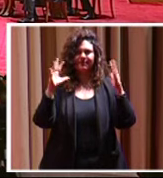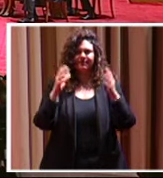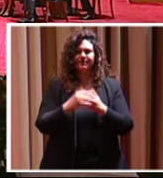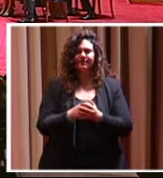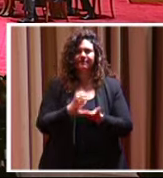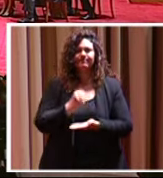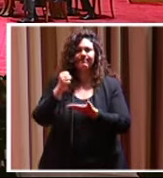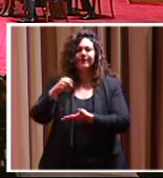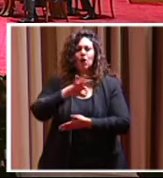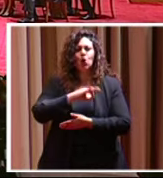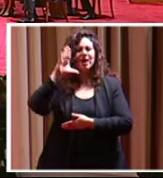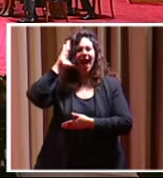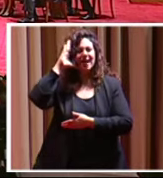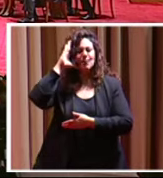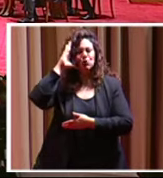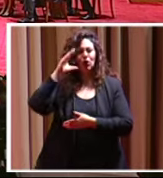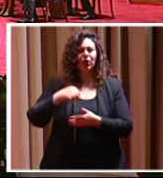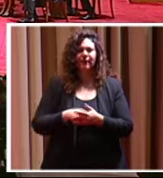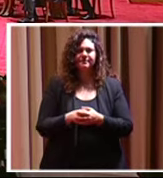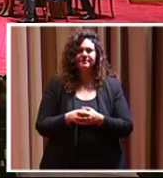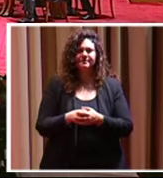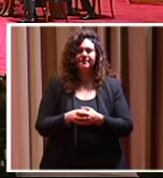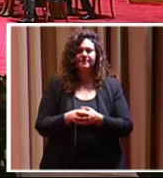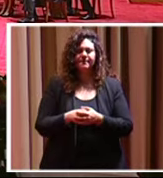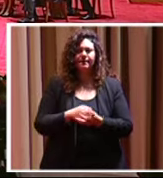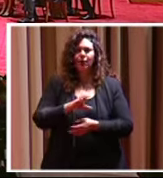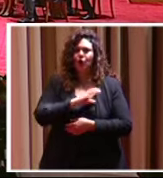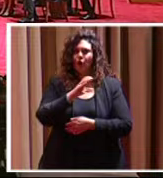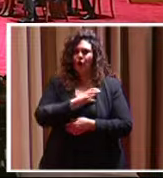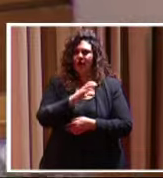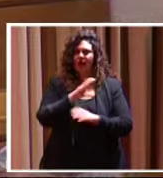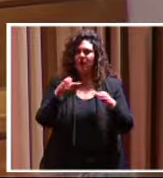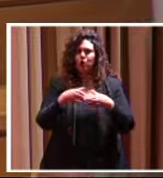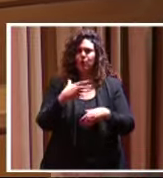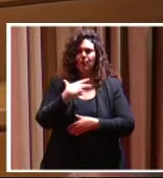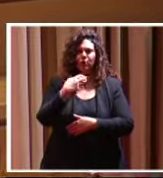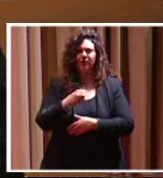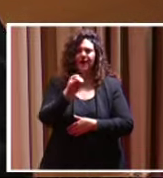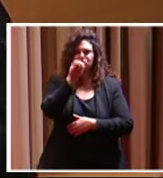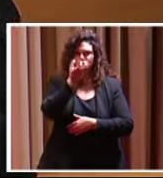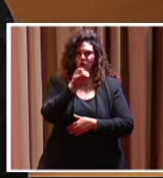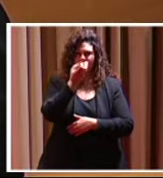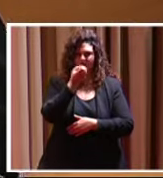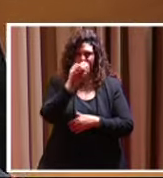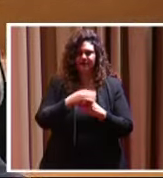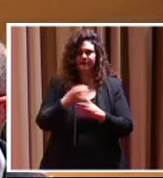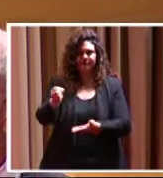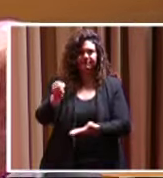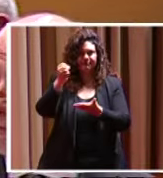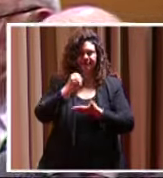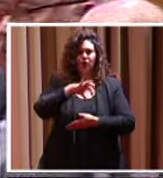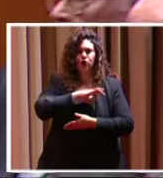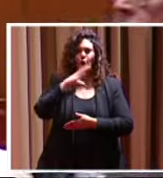Entrega doña Ana Muñoz Arquelladas, concejala del Grupo Municipal Socialista. Recoge